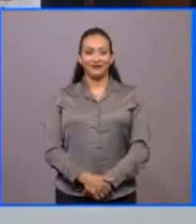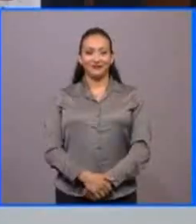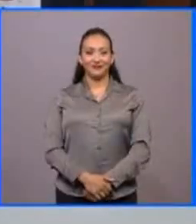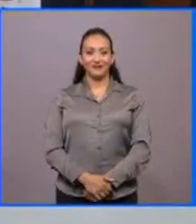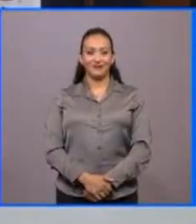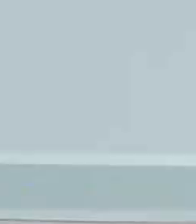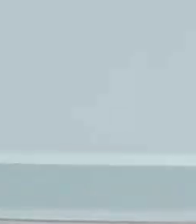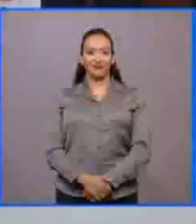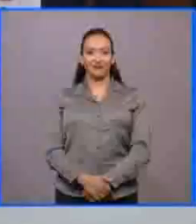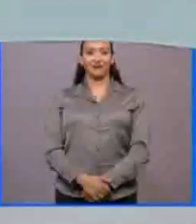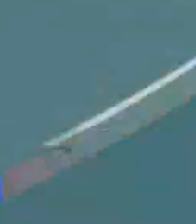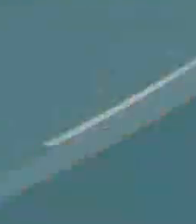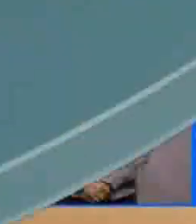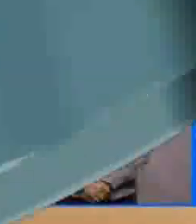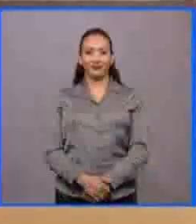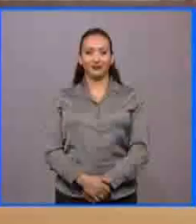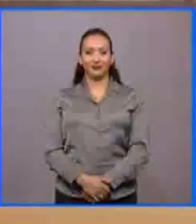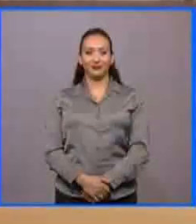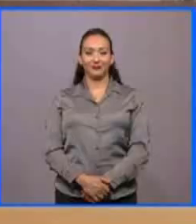Federación.